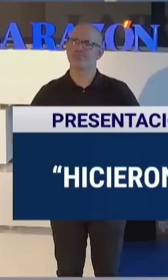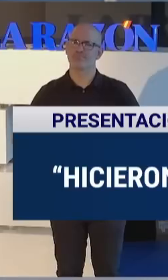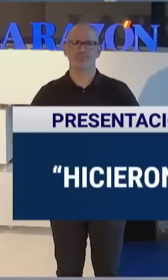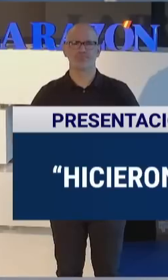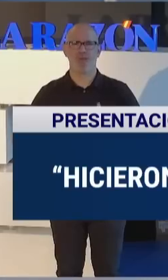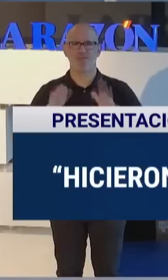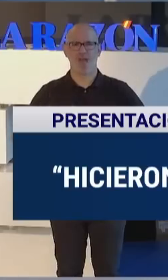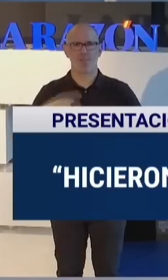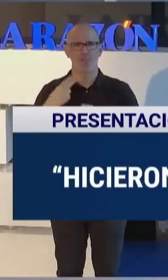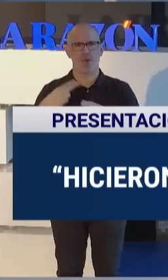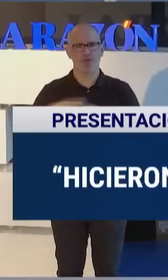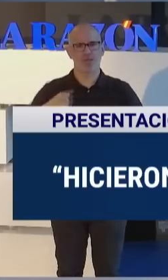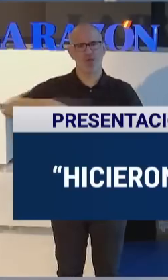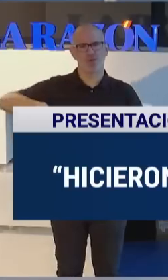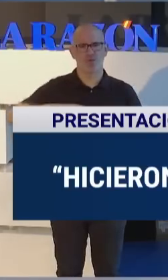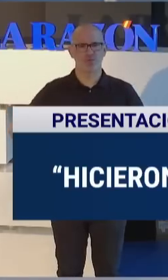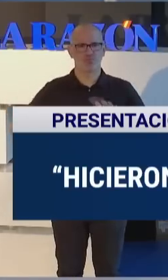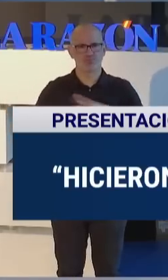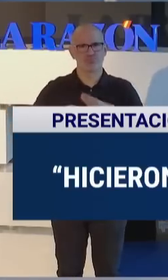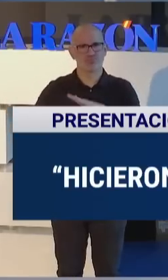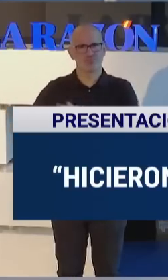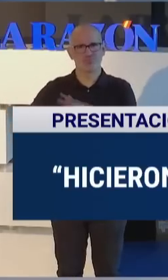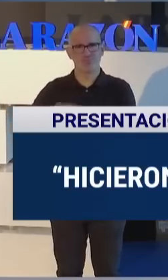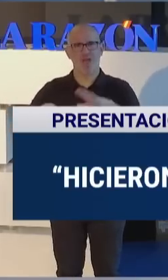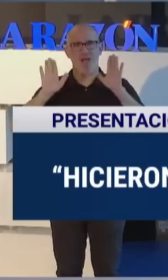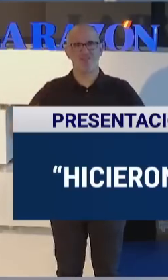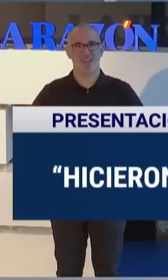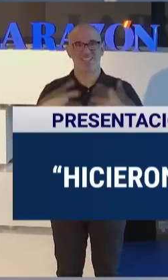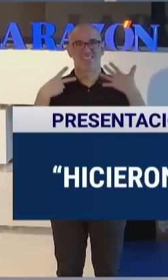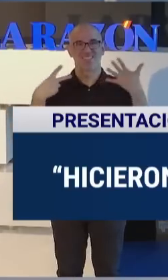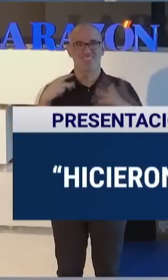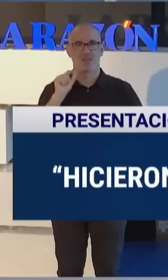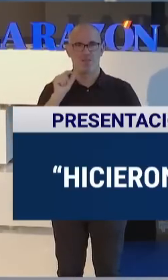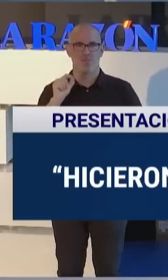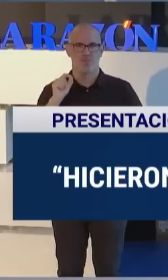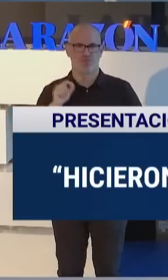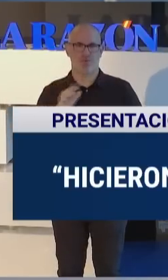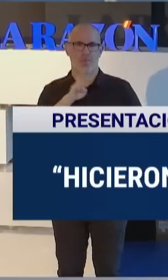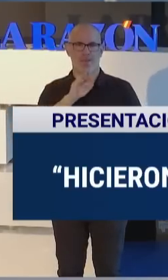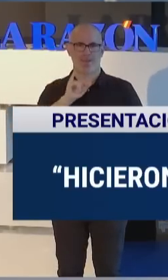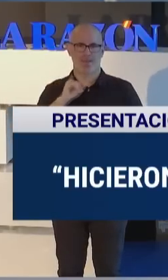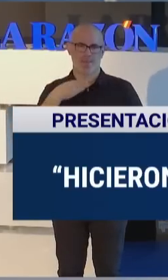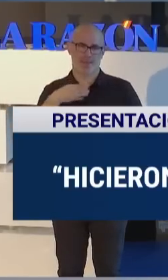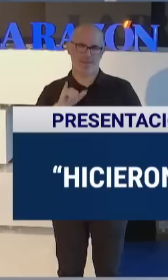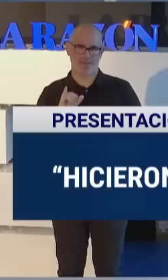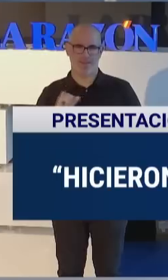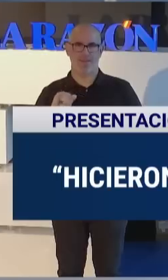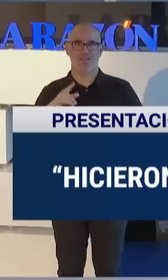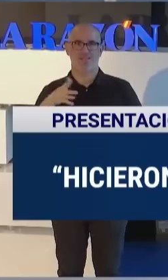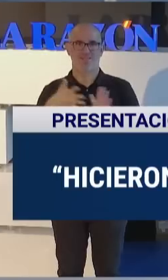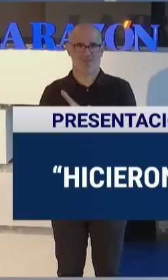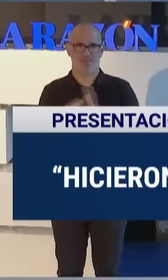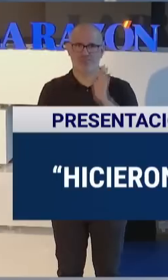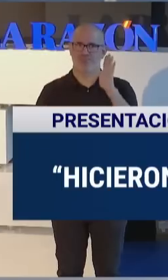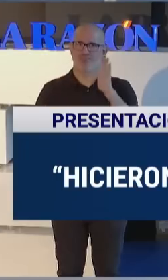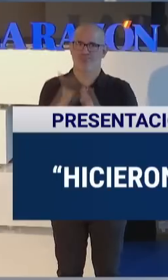tuvimos una política de mucha austeridad y terminamos haciendo un ajuste de 7 puntos del PBI, o sea, sobrereaccionamos el Tesoro, con lo